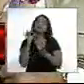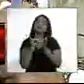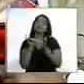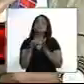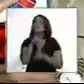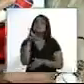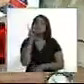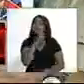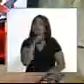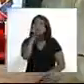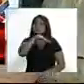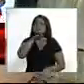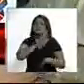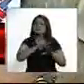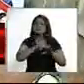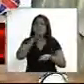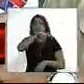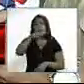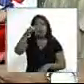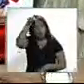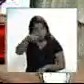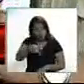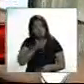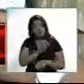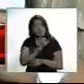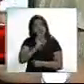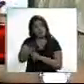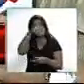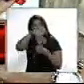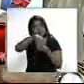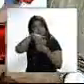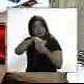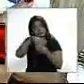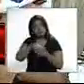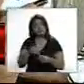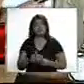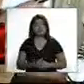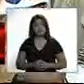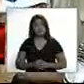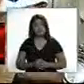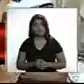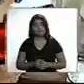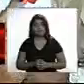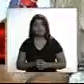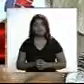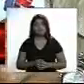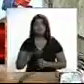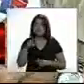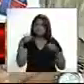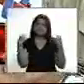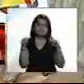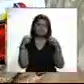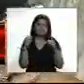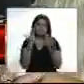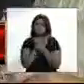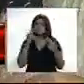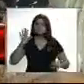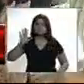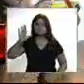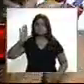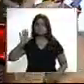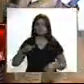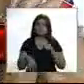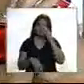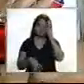llamado entonces a todos los compatriotas para que el día de hoy ejerzan su derecho y además de eso que pongan en práctica su compromiso. ¿Cómo